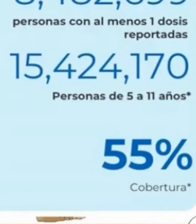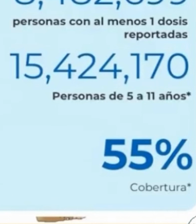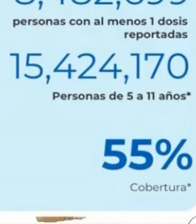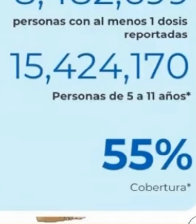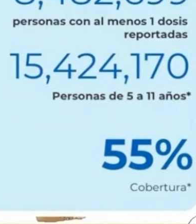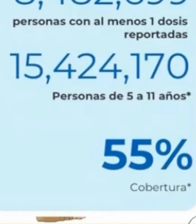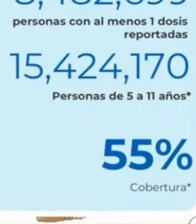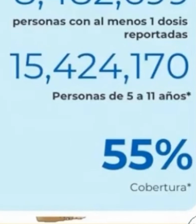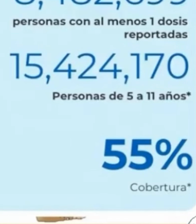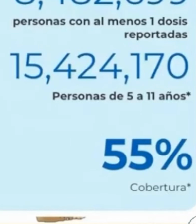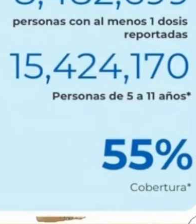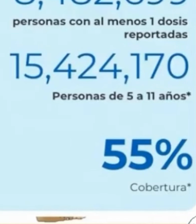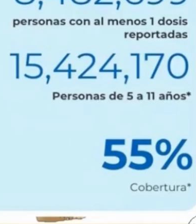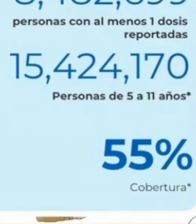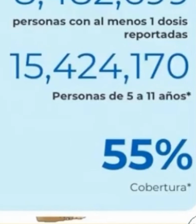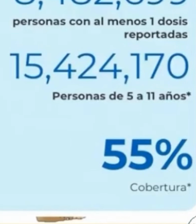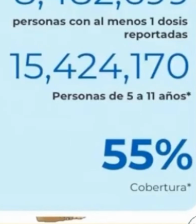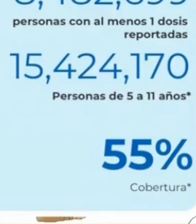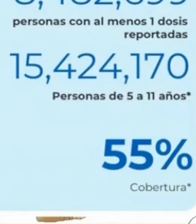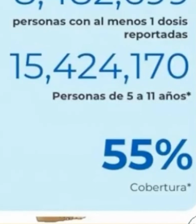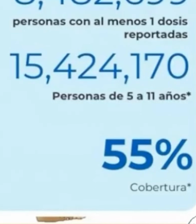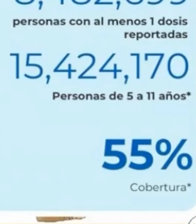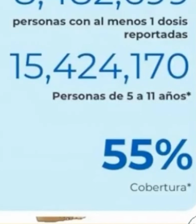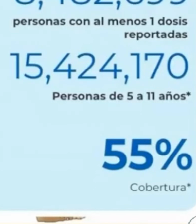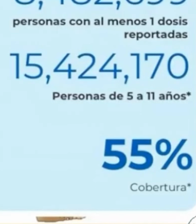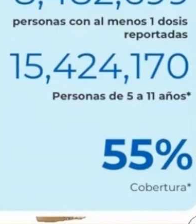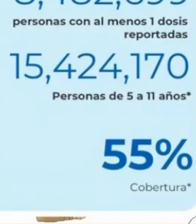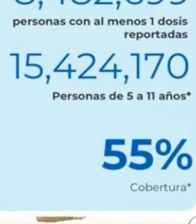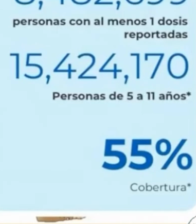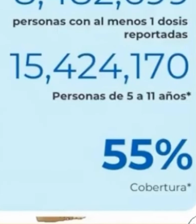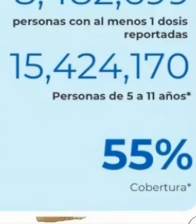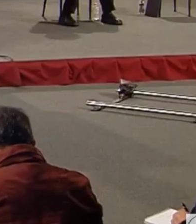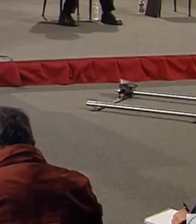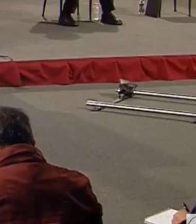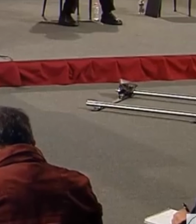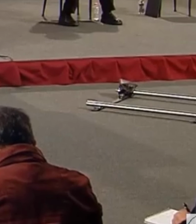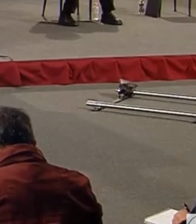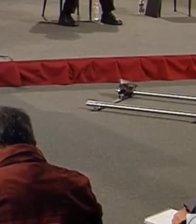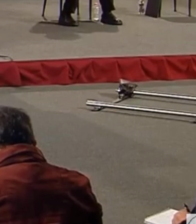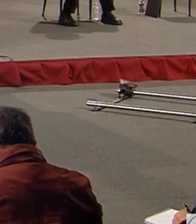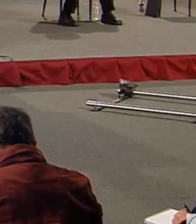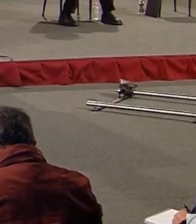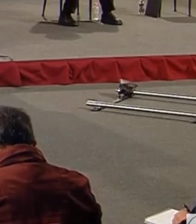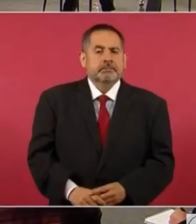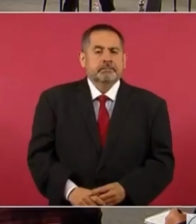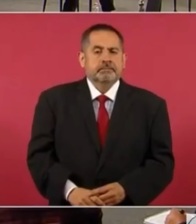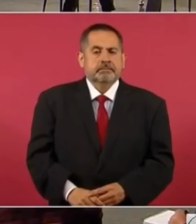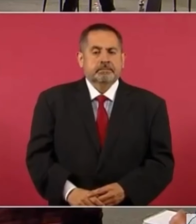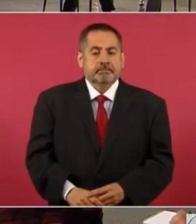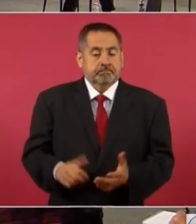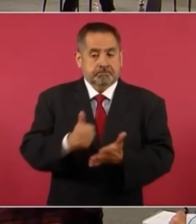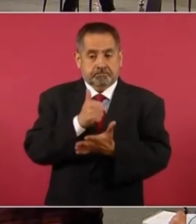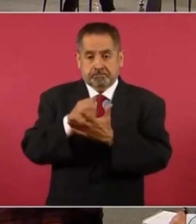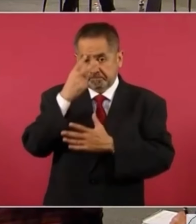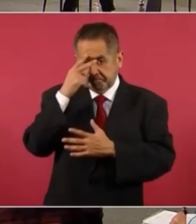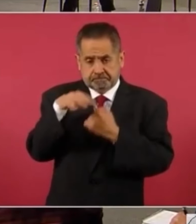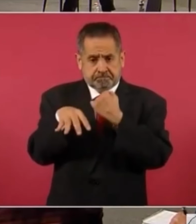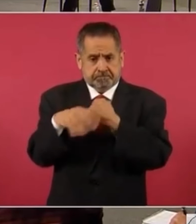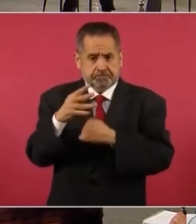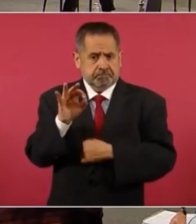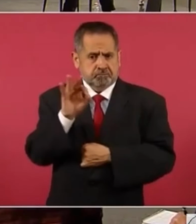promedio nacional de cobertura, de acuerdo con la meta, en algunas entidades federativas como la Ciudad de México por arriba del 14%,